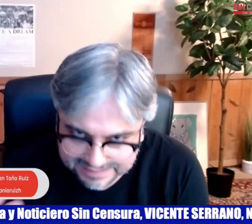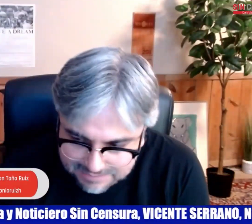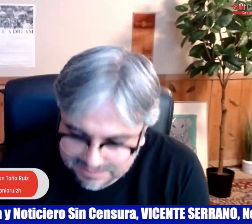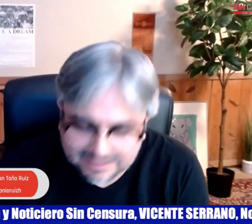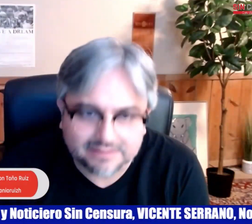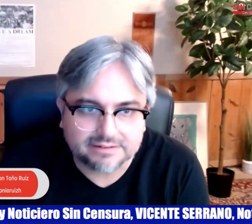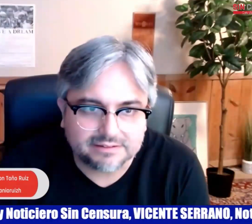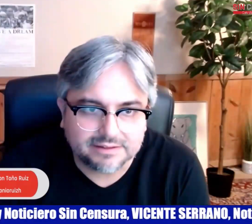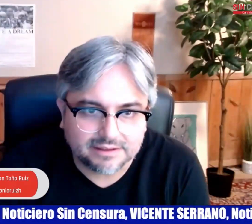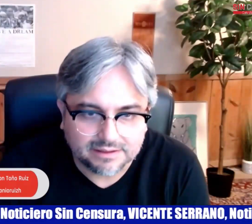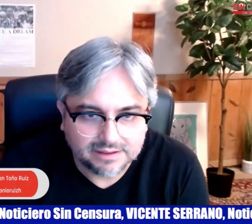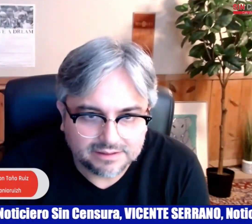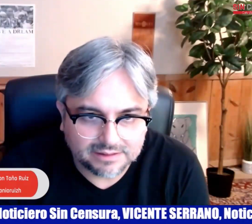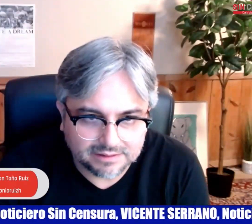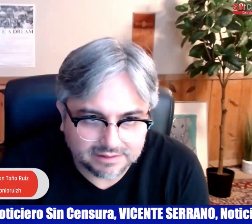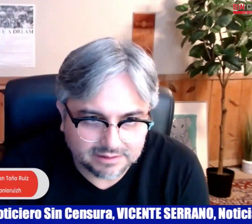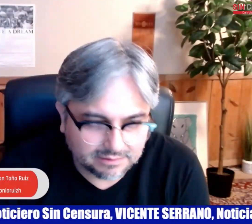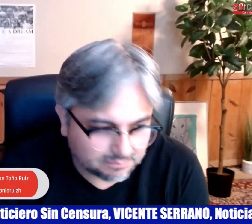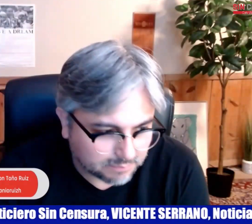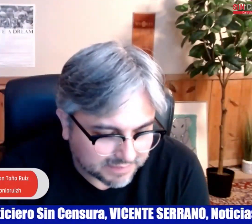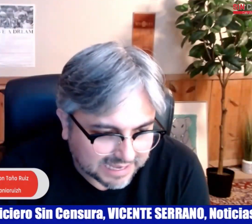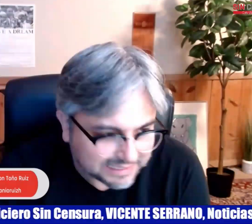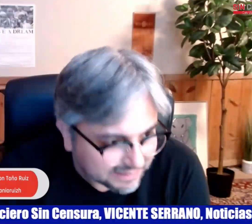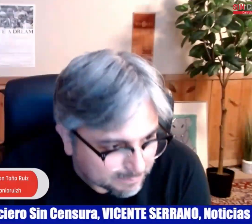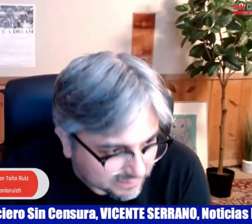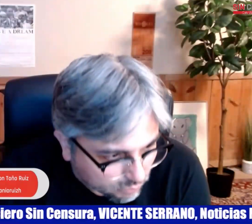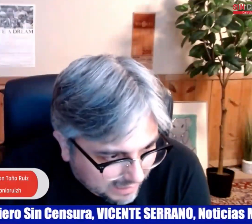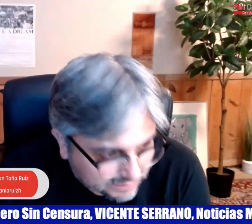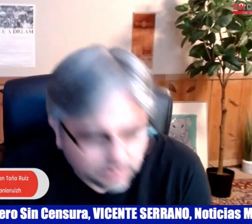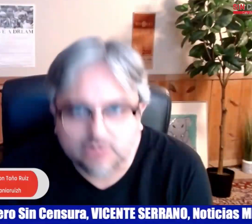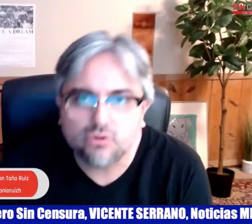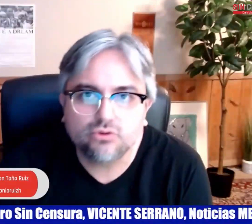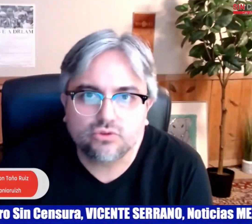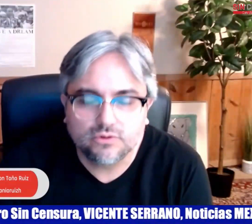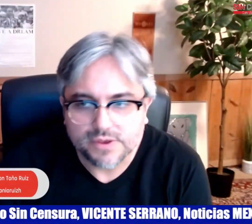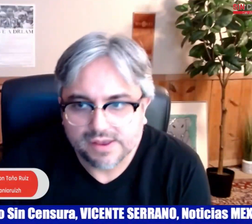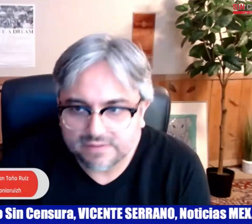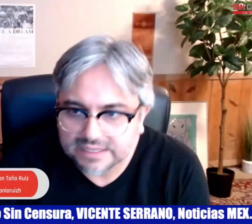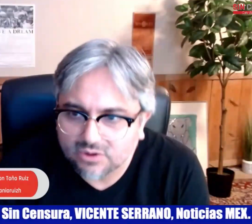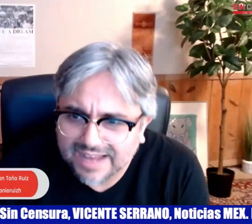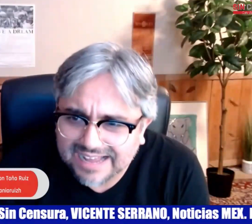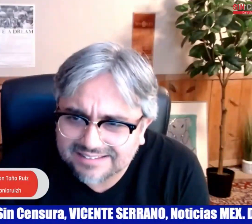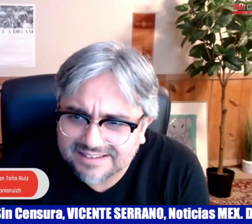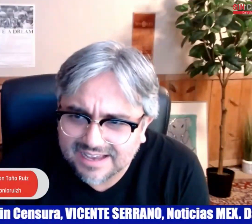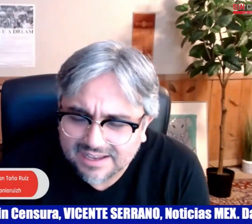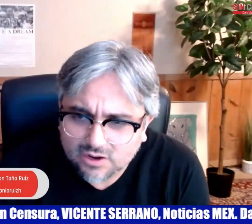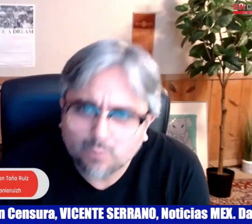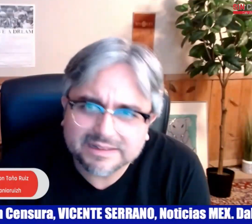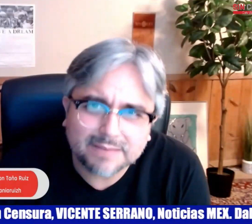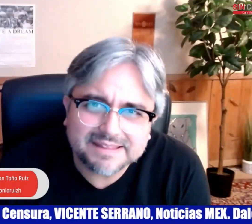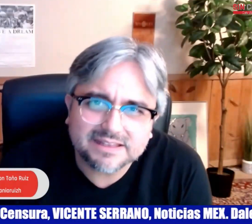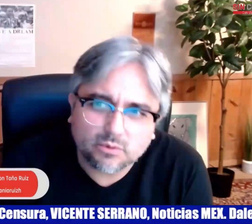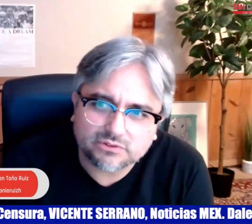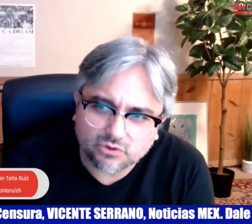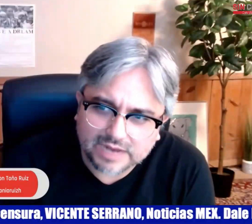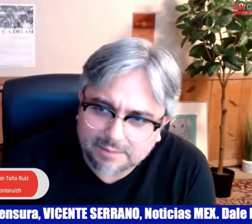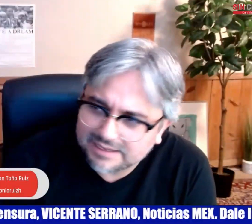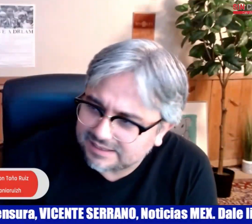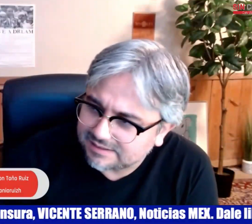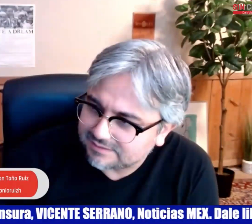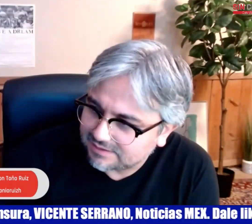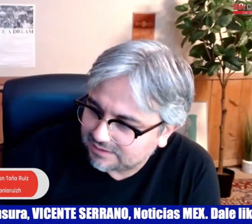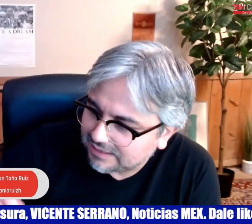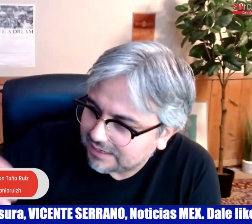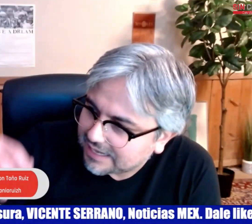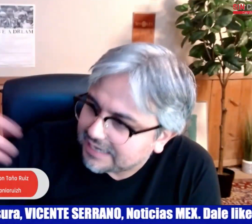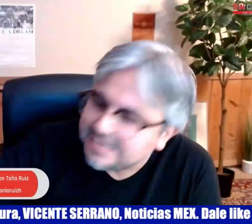es terrible, es de calidad de pascuarto, incluso de ignorancia, completamente cuestionable